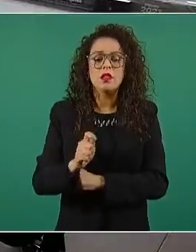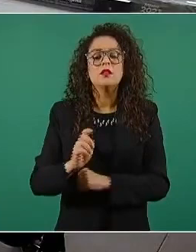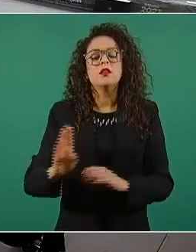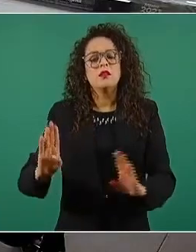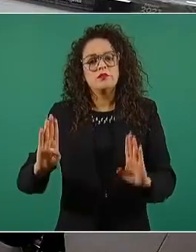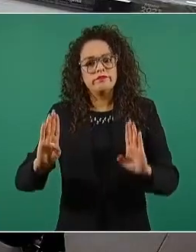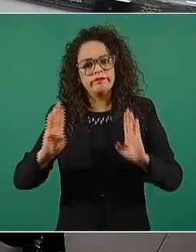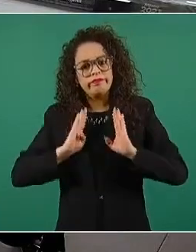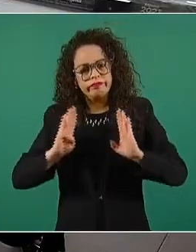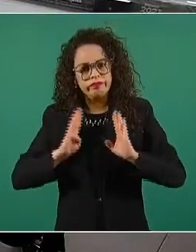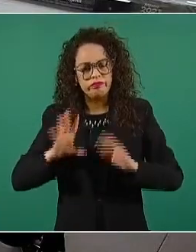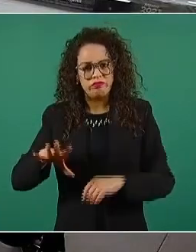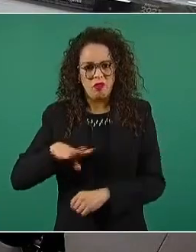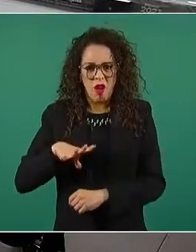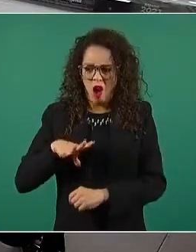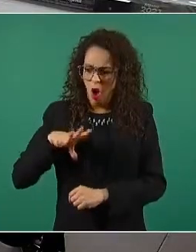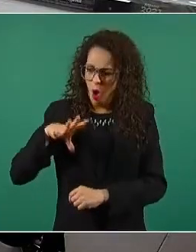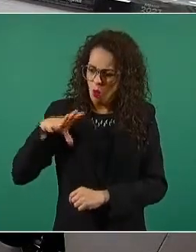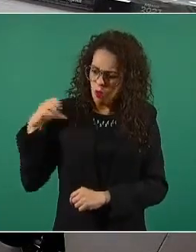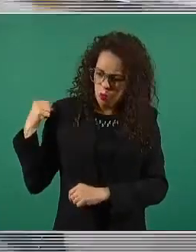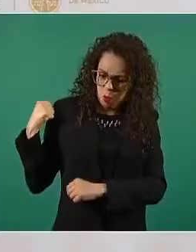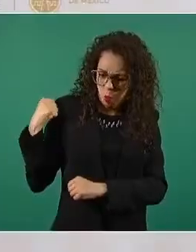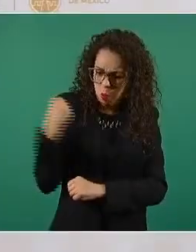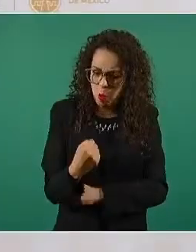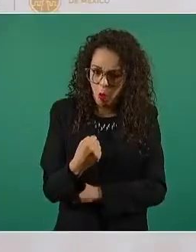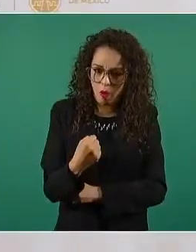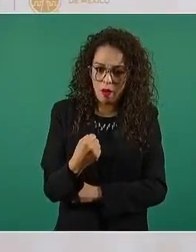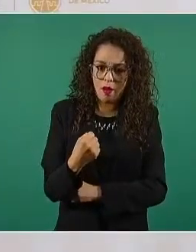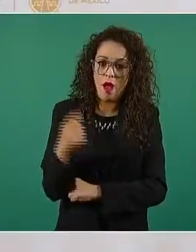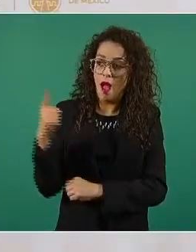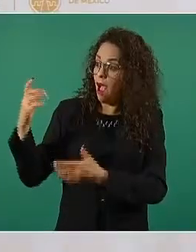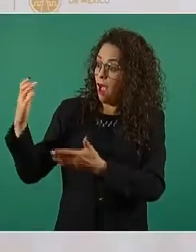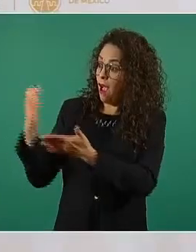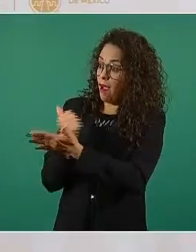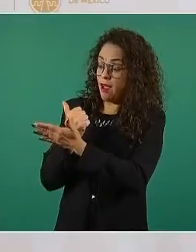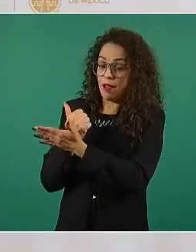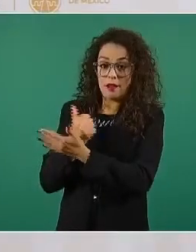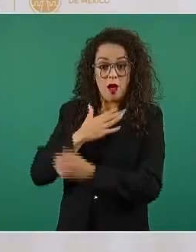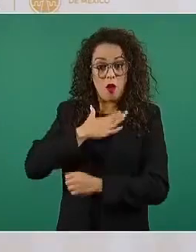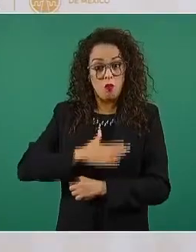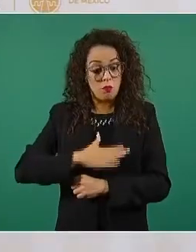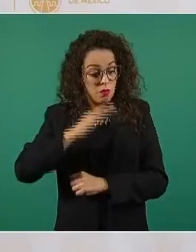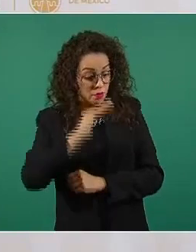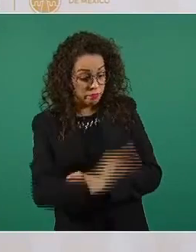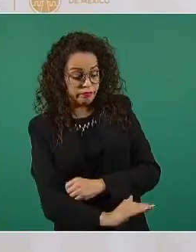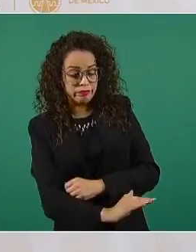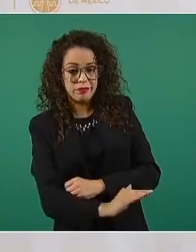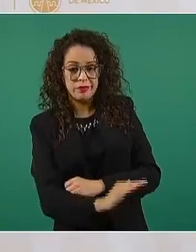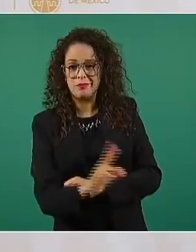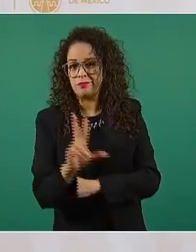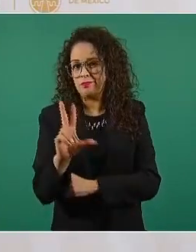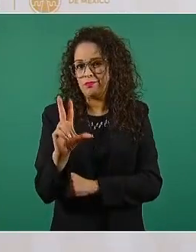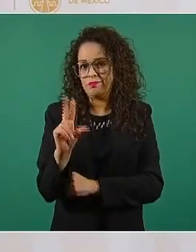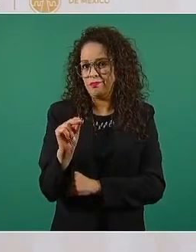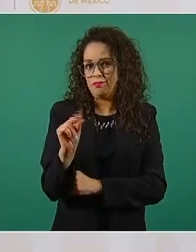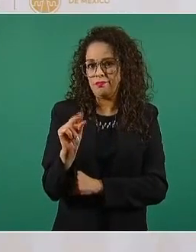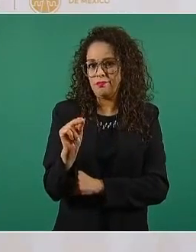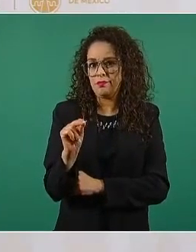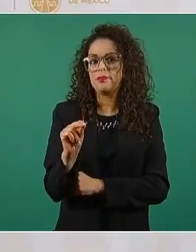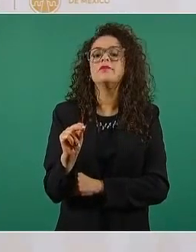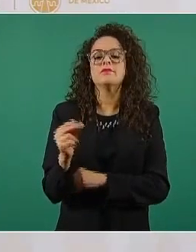la fuerza bruta, triunfe sobre la justicia. Debemos, en